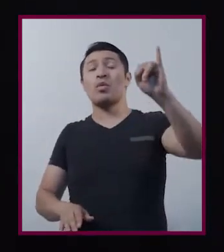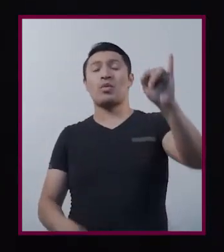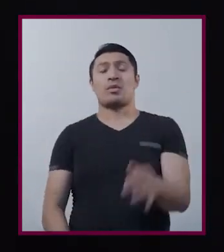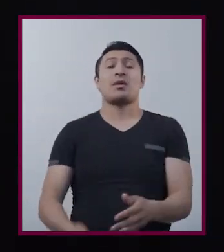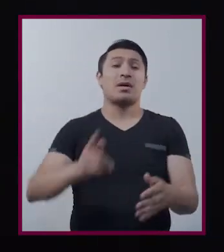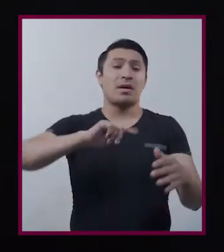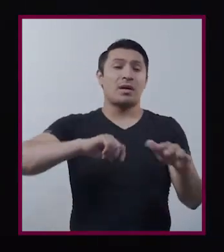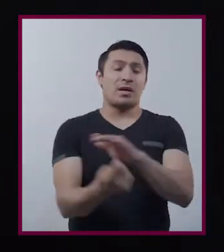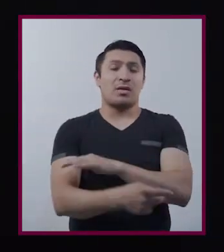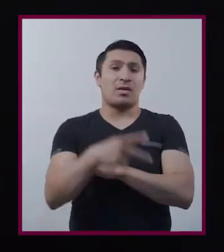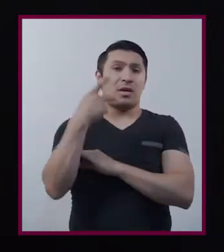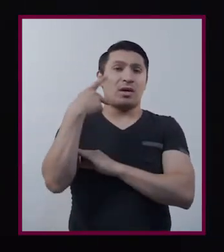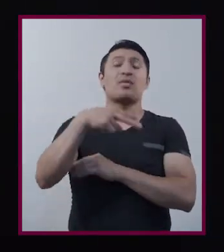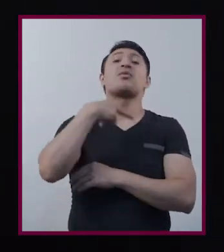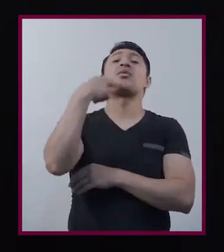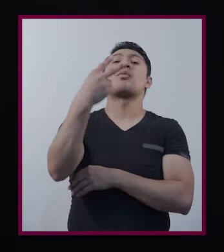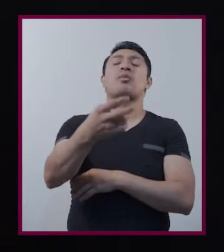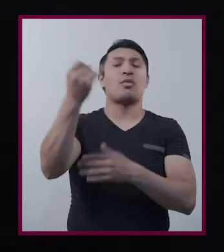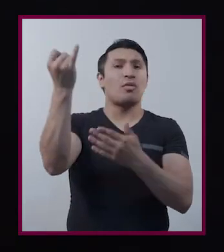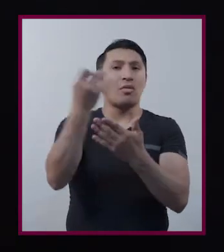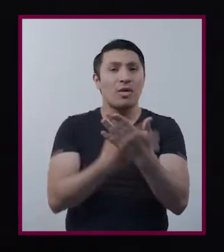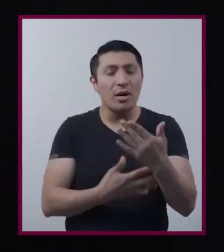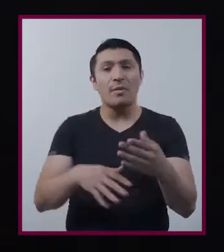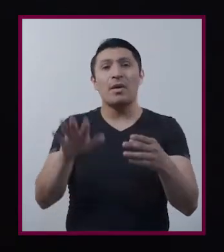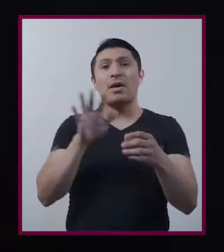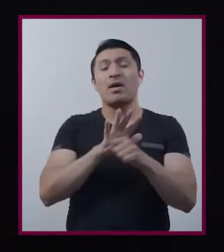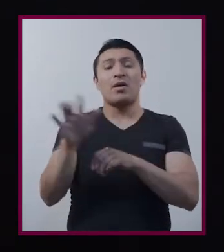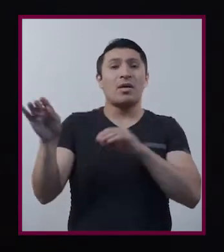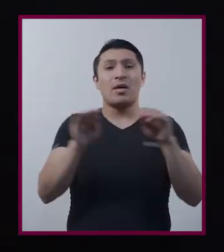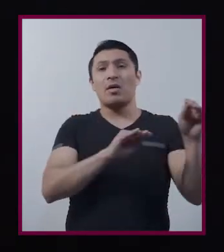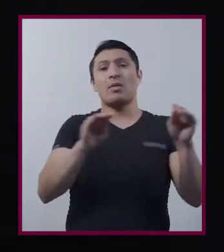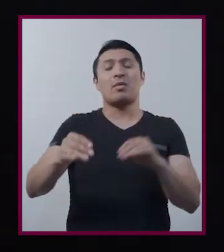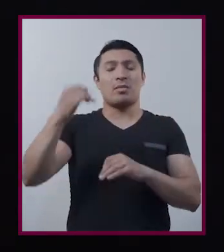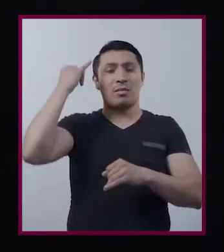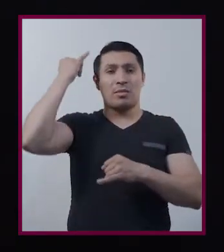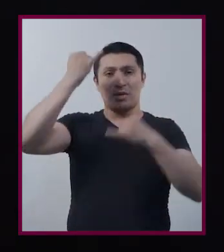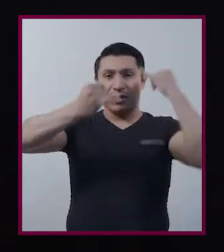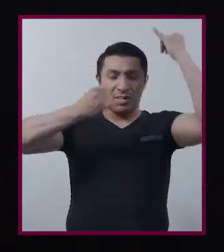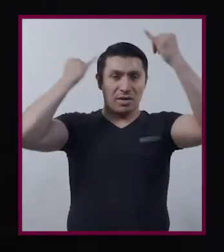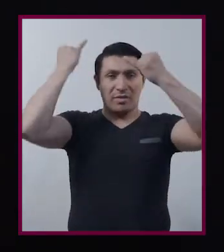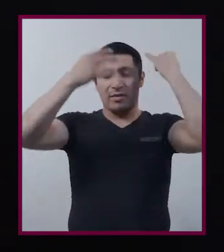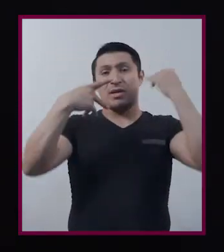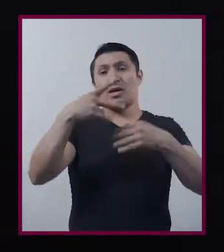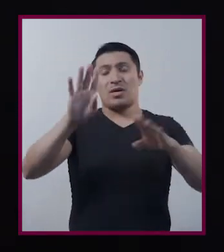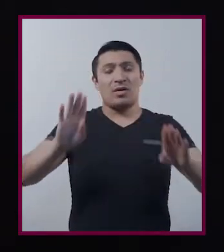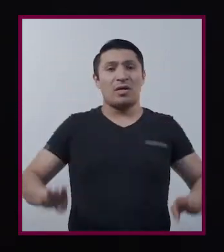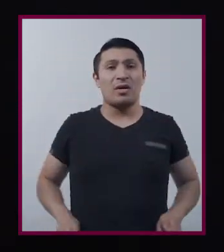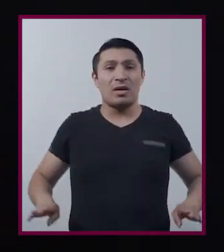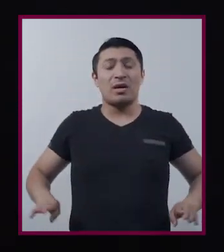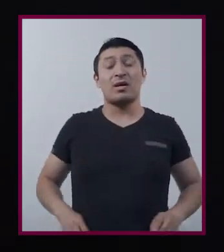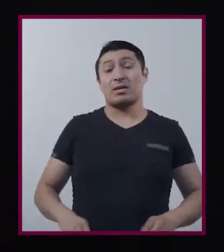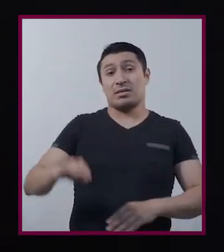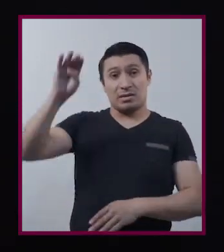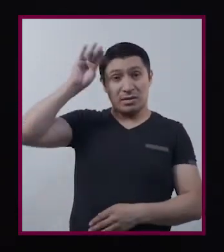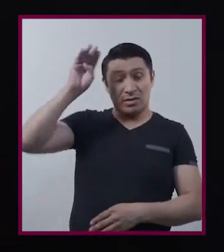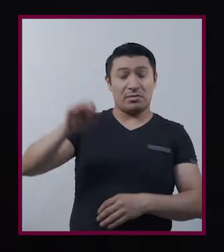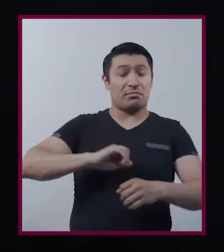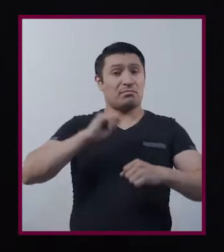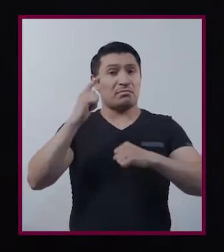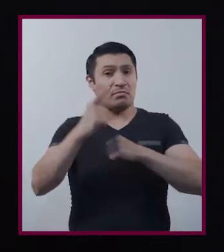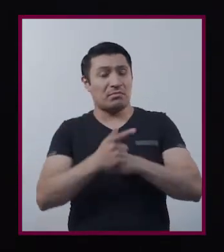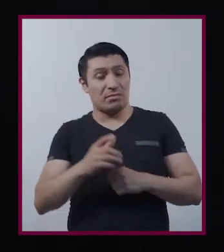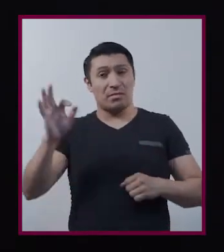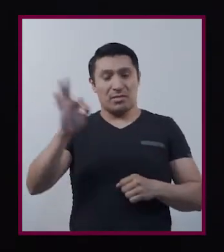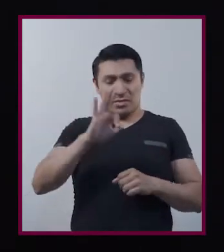muy alejada de la tecnología que pudiese capturar su voz, su imagen, aquellos movimientos que nos hicieran imaginar su manera de ser y de